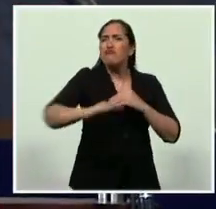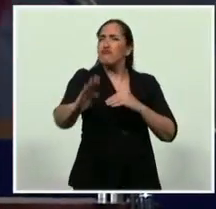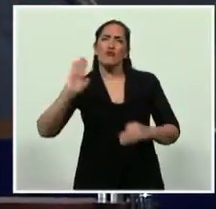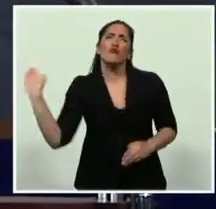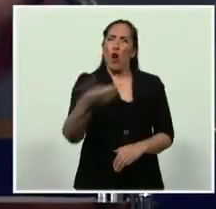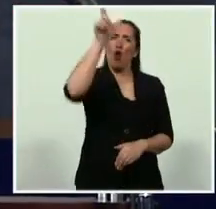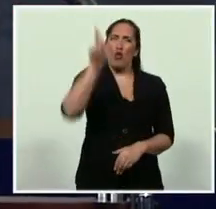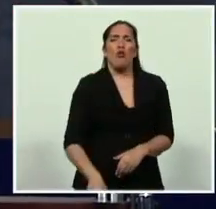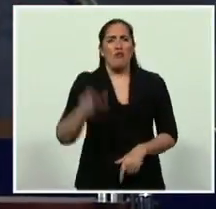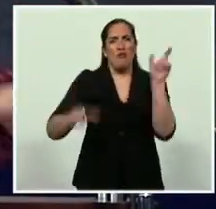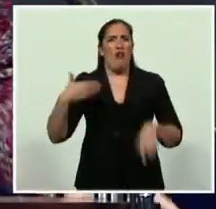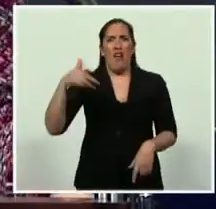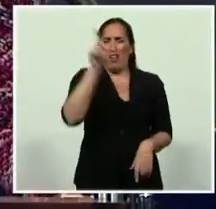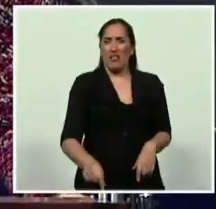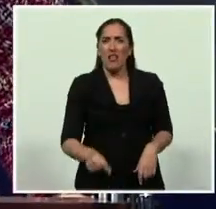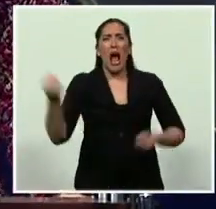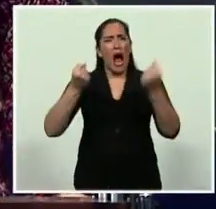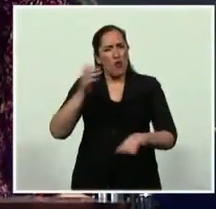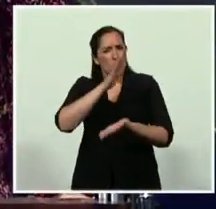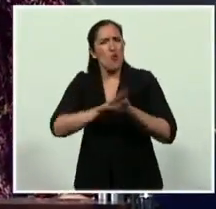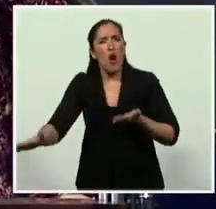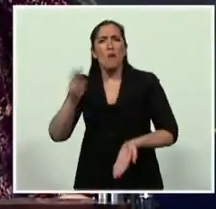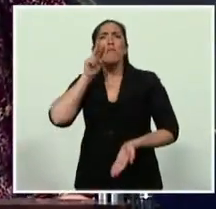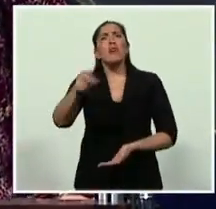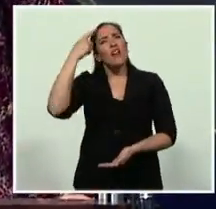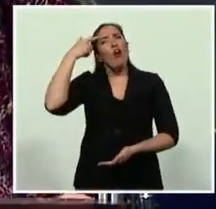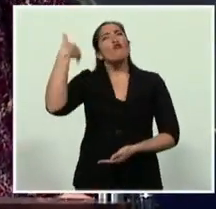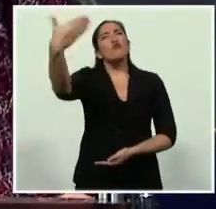pavimentada, con auto nuevo y viendo un camino